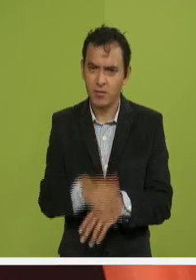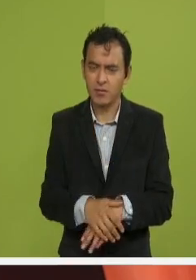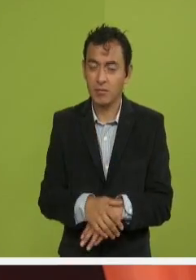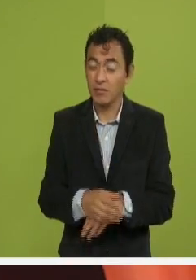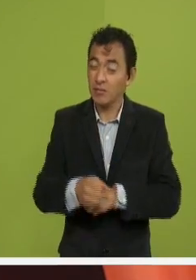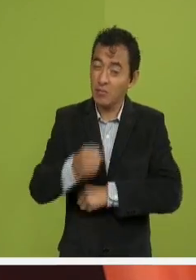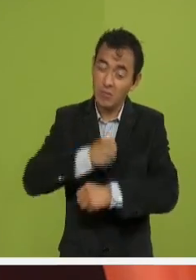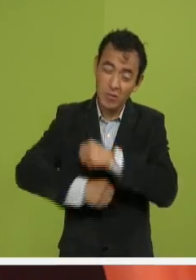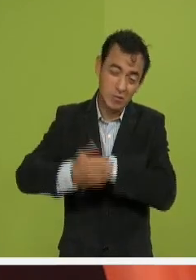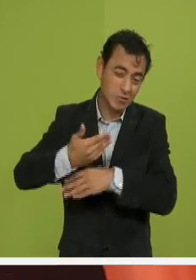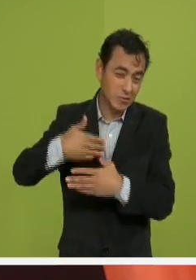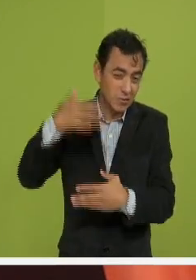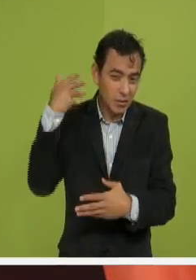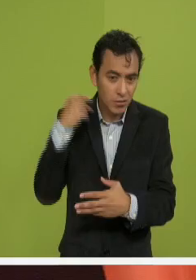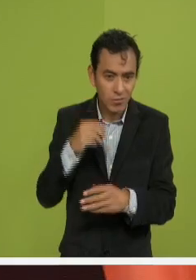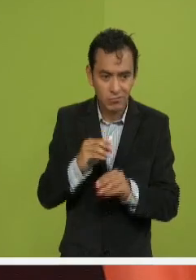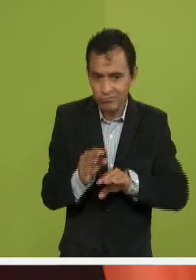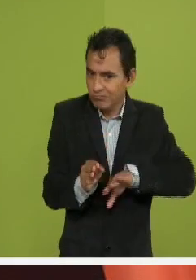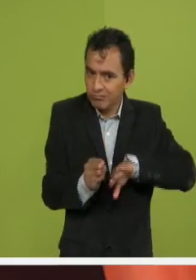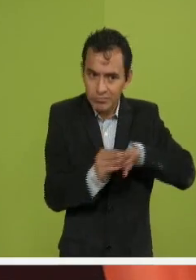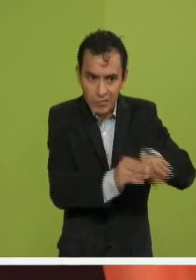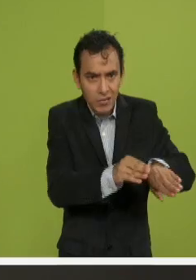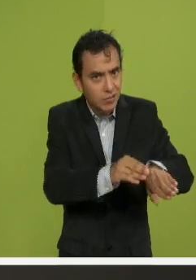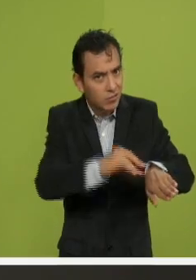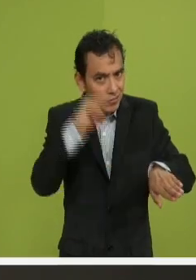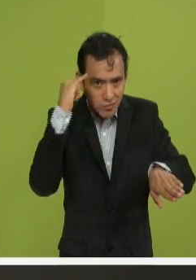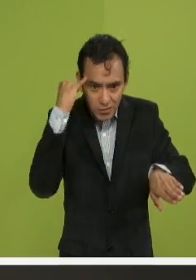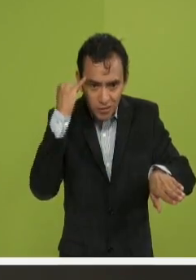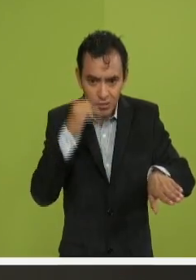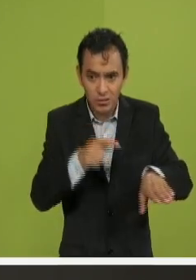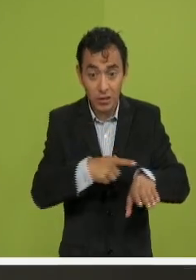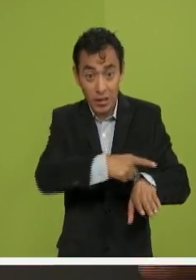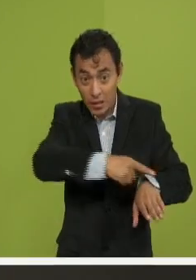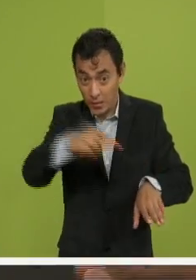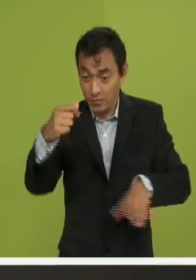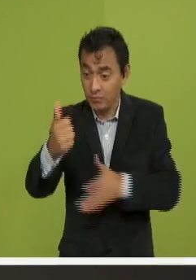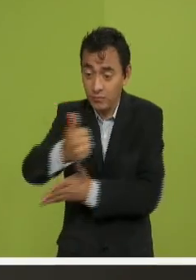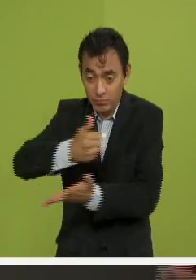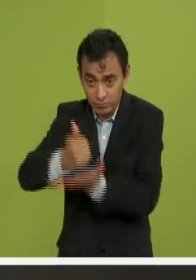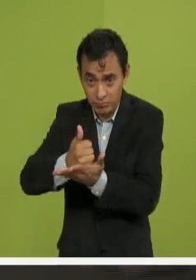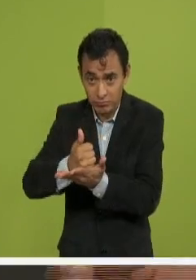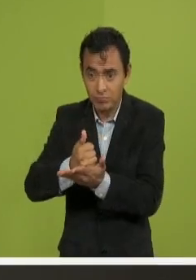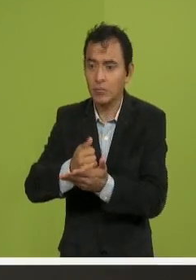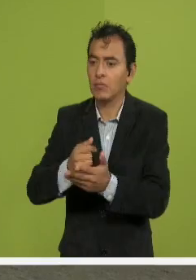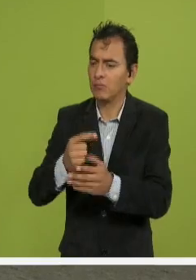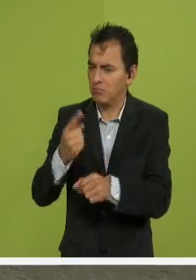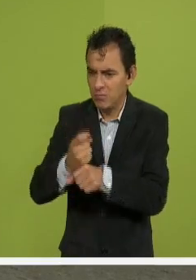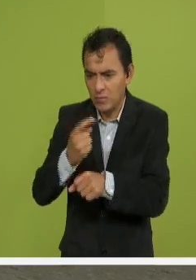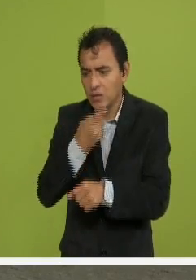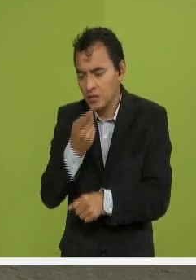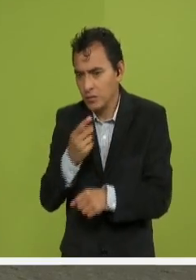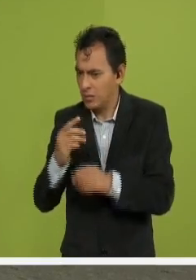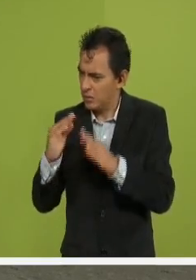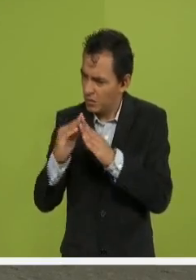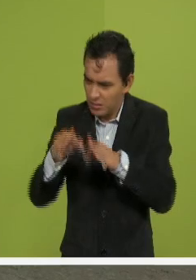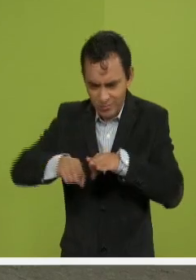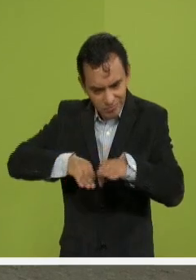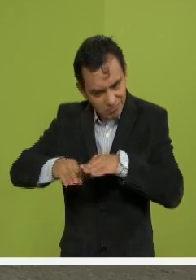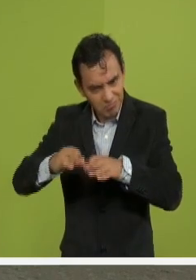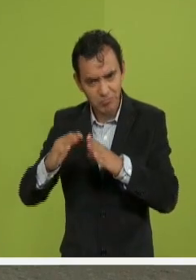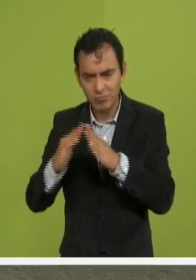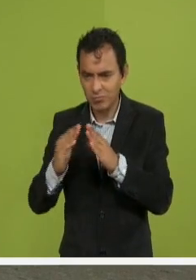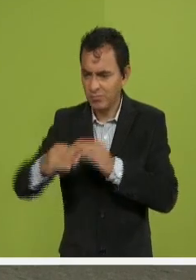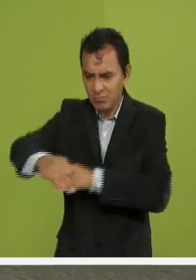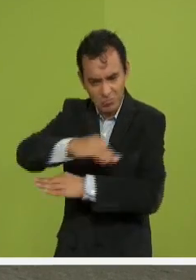sido exclusivos para los indígenas. Te vas a una ciudad y lo primero que te dicen, bueno, vas a trabajar en casa, este es tu trabajo doméstico y vas a hacer todo el aseo